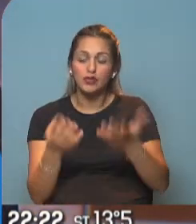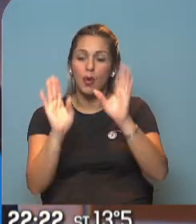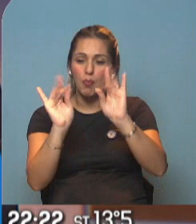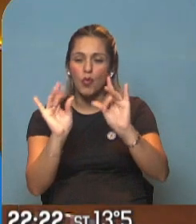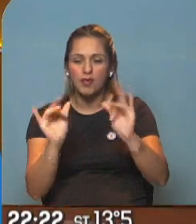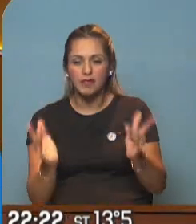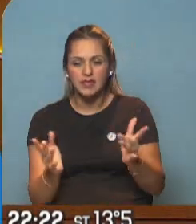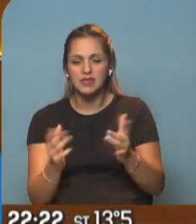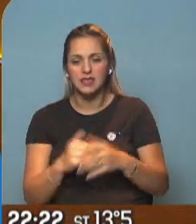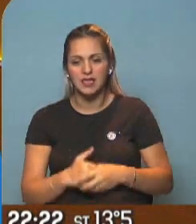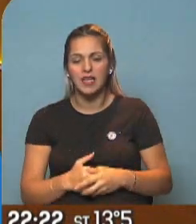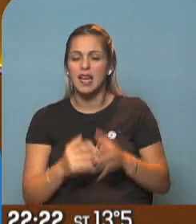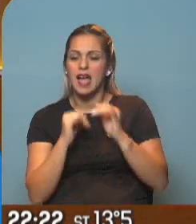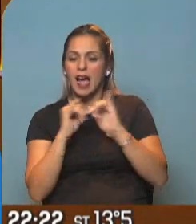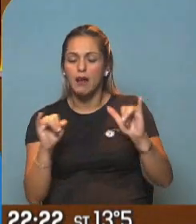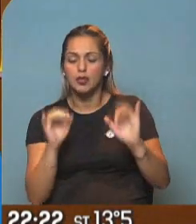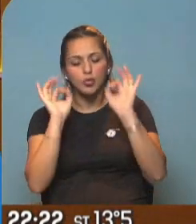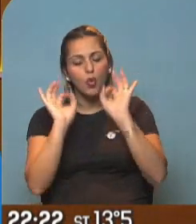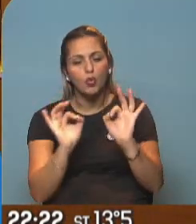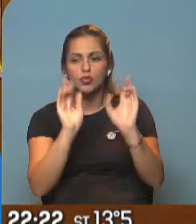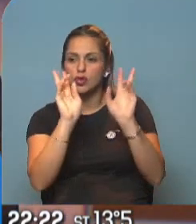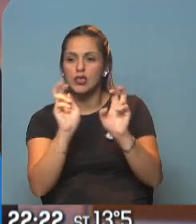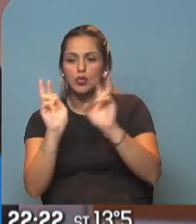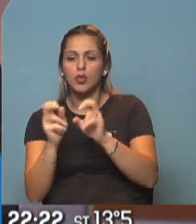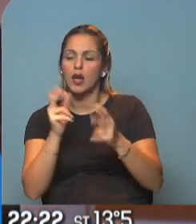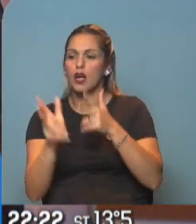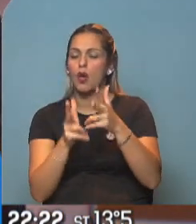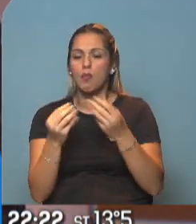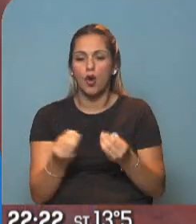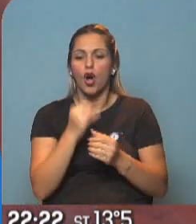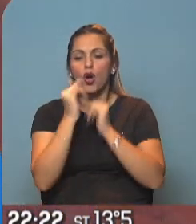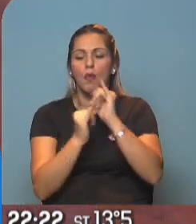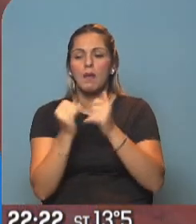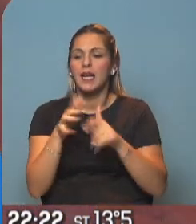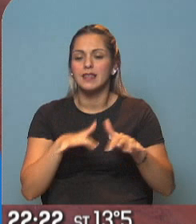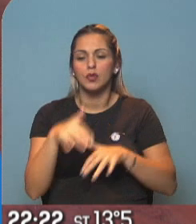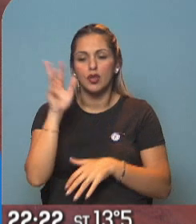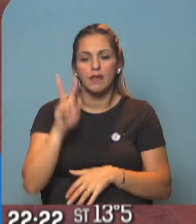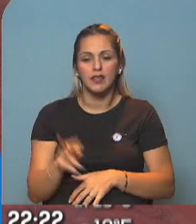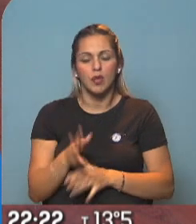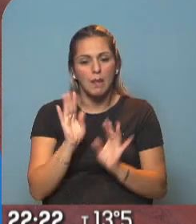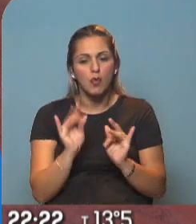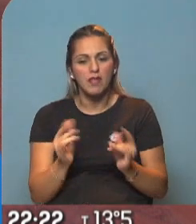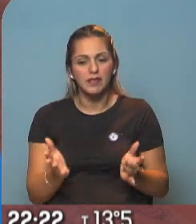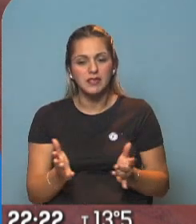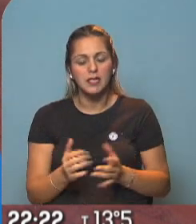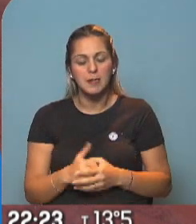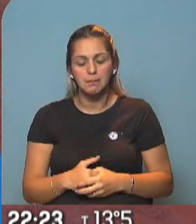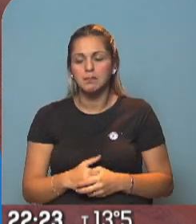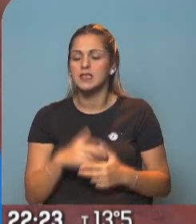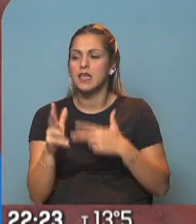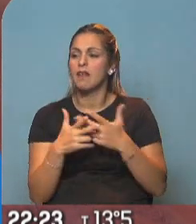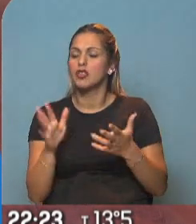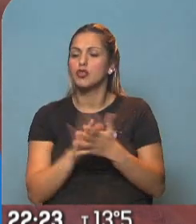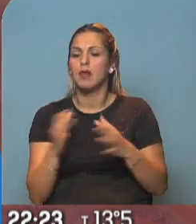tener enunciados apropiados para lo que está pasando, ¿no? Sí. Claro, José Nathanson hablaba en una nota de democraduras.